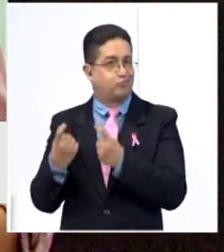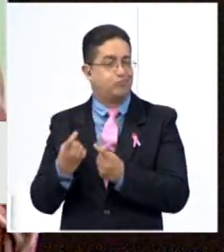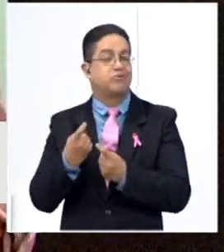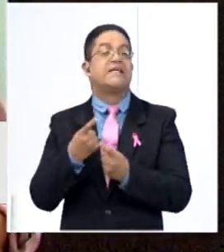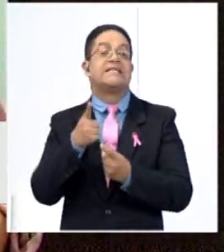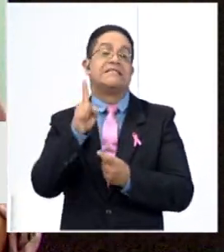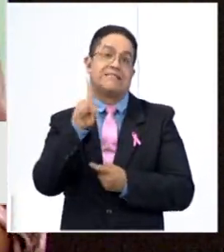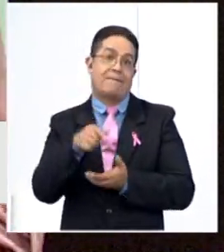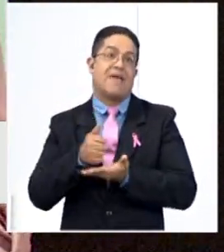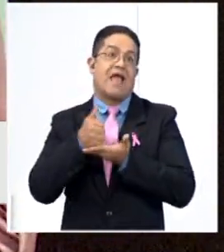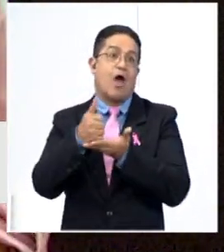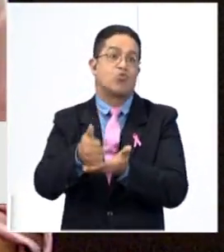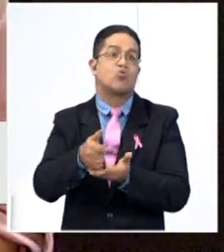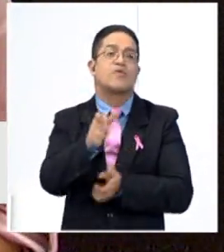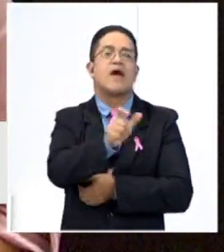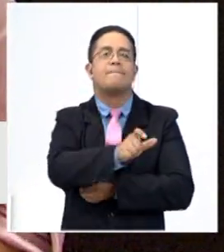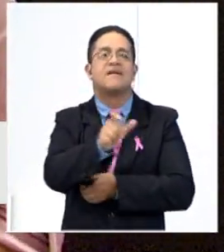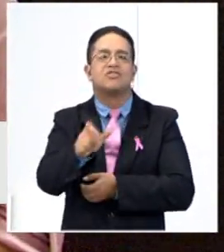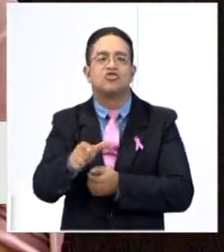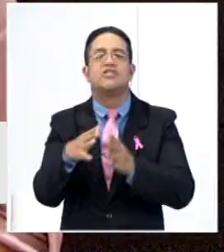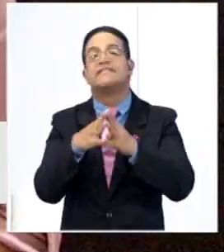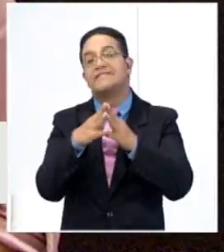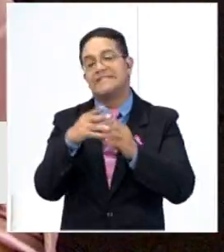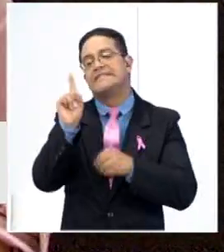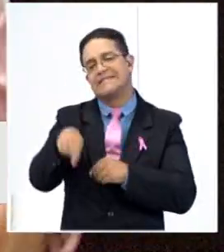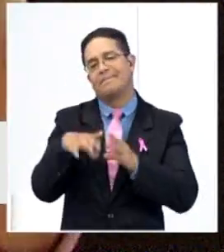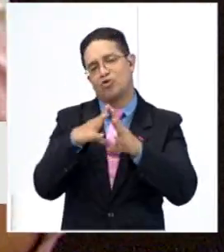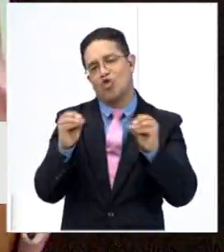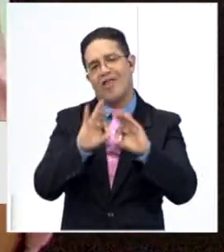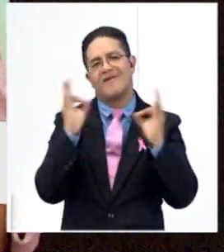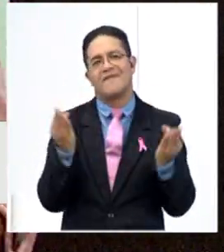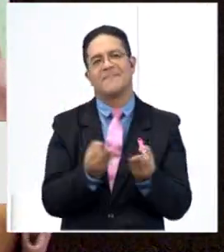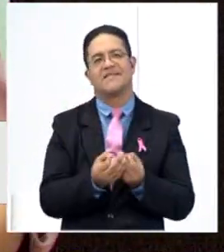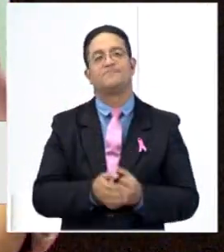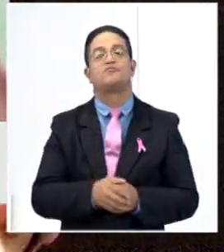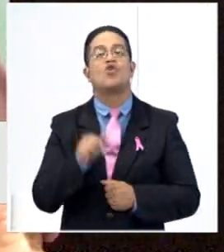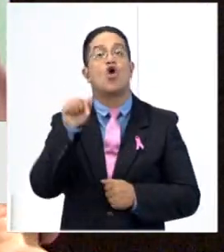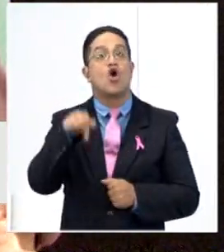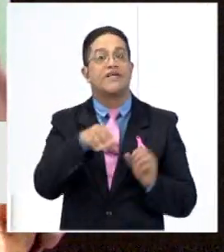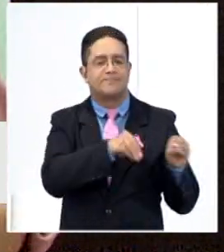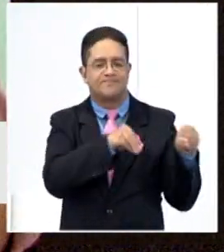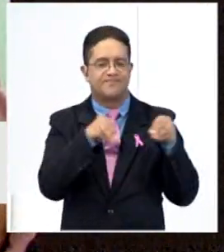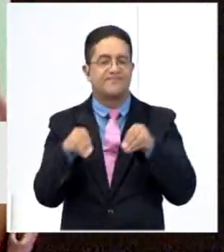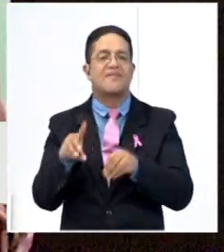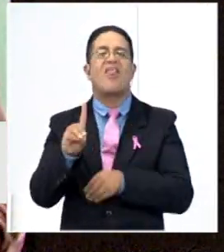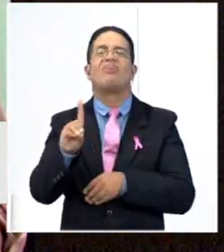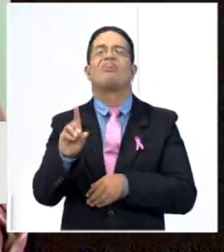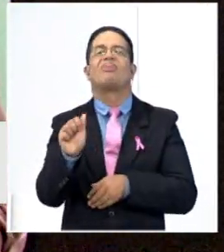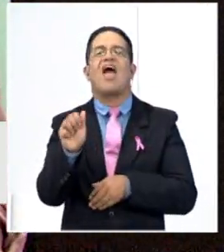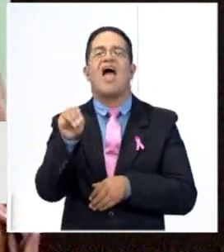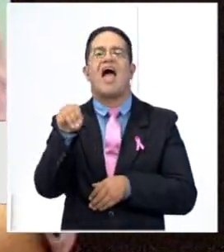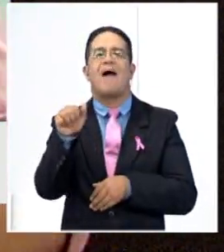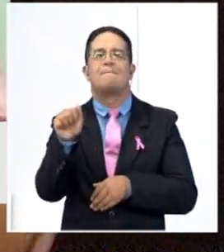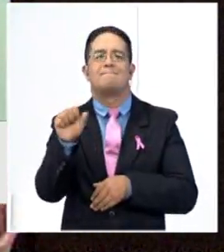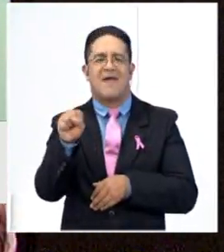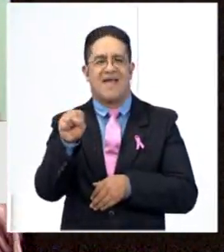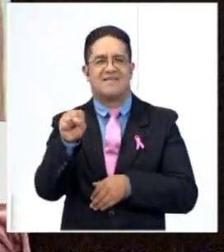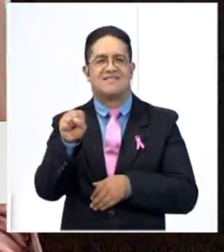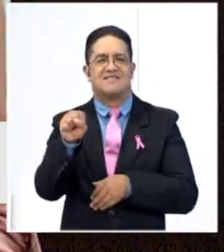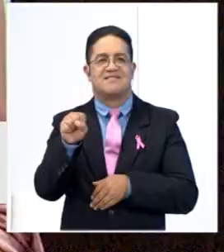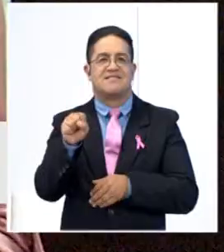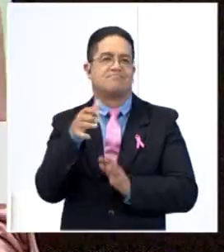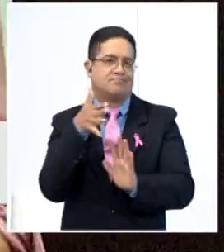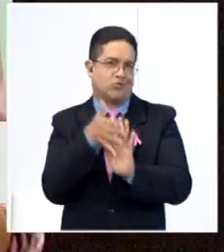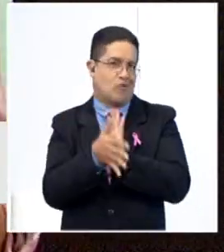además ayudar al paciente y a toda la familia. Hoy nos reciben en Damas y justamente hablando de